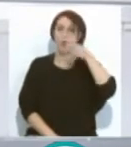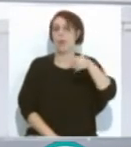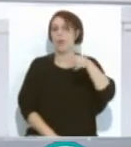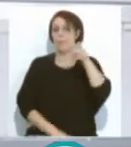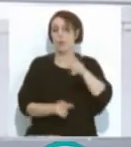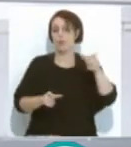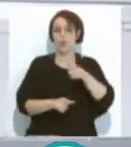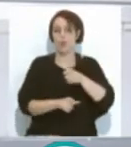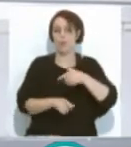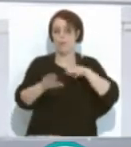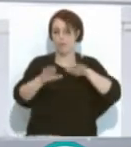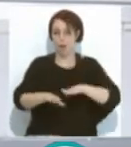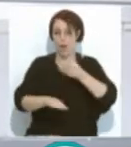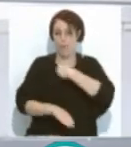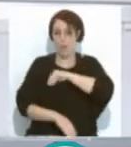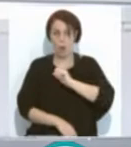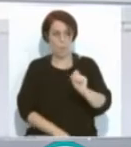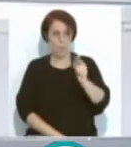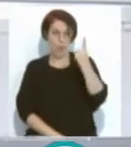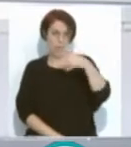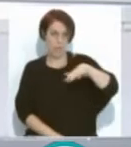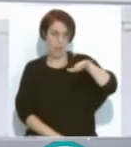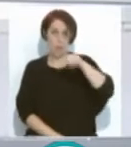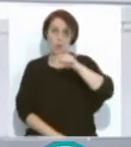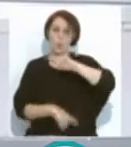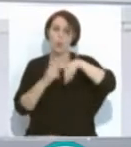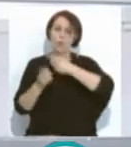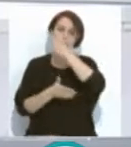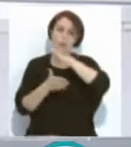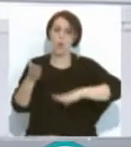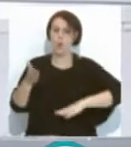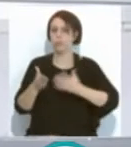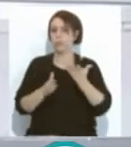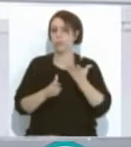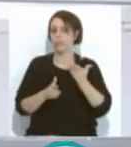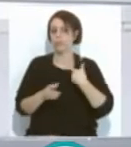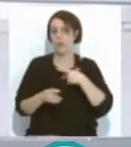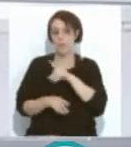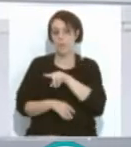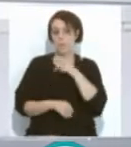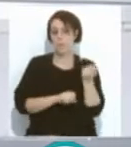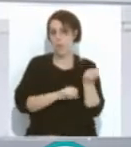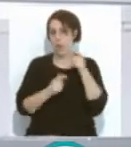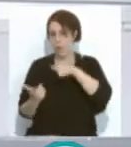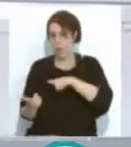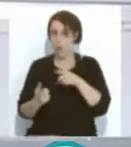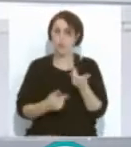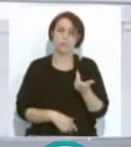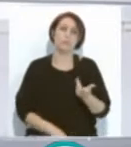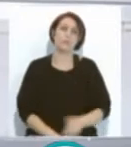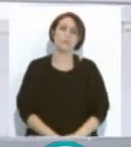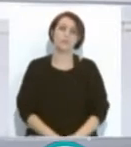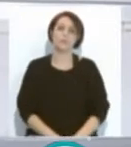aficionados hay en toda España. Después está el Fútbol Club de Barcelona, de similar potencial que los merengue, y que en este